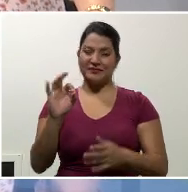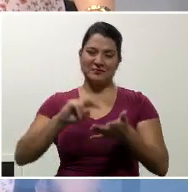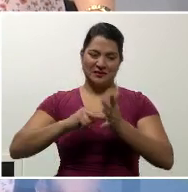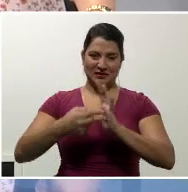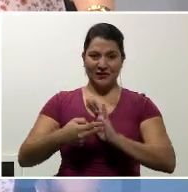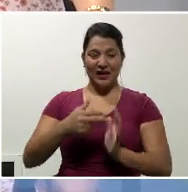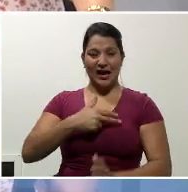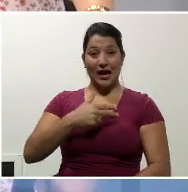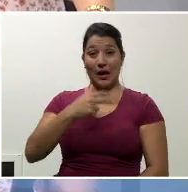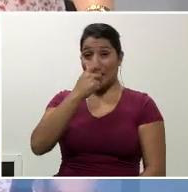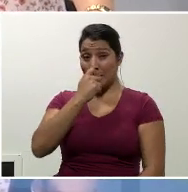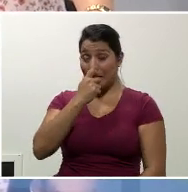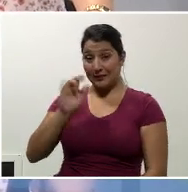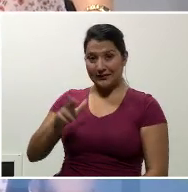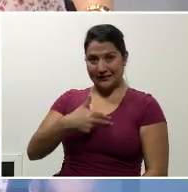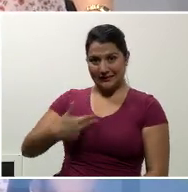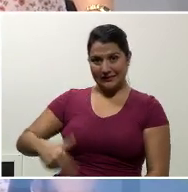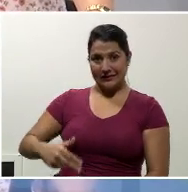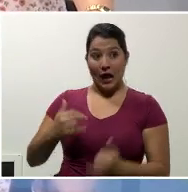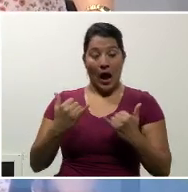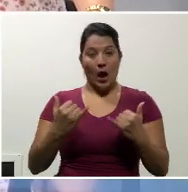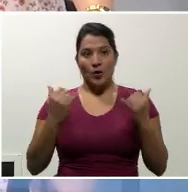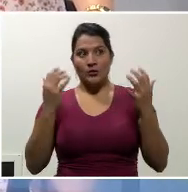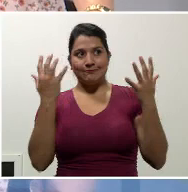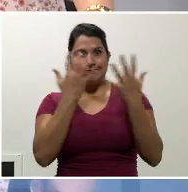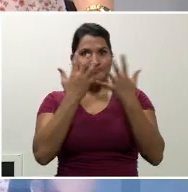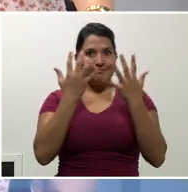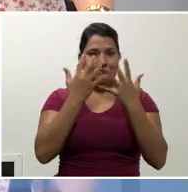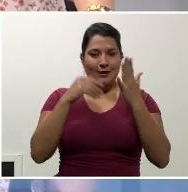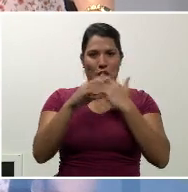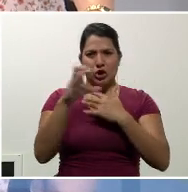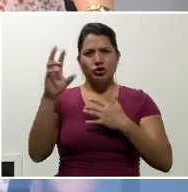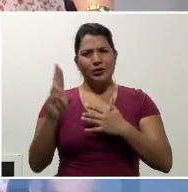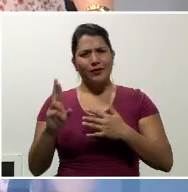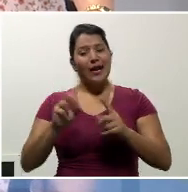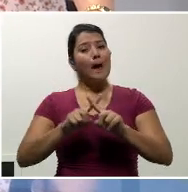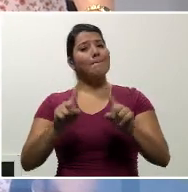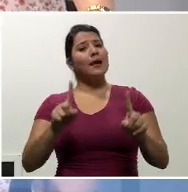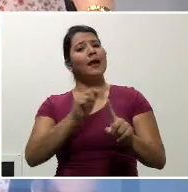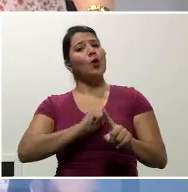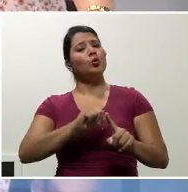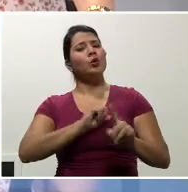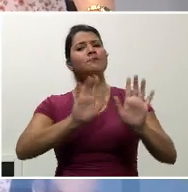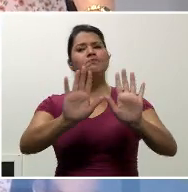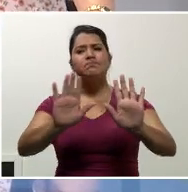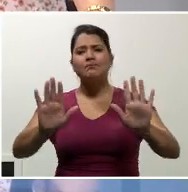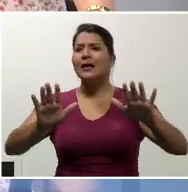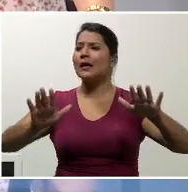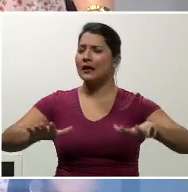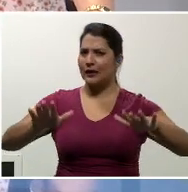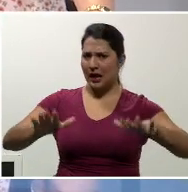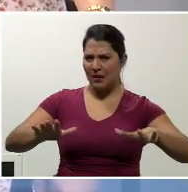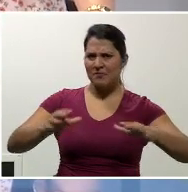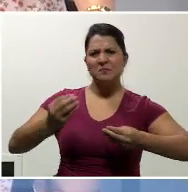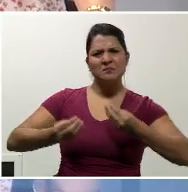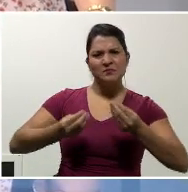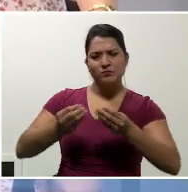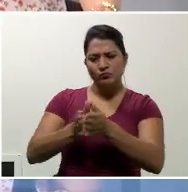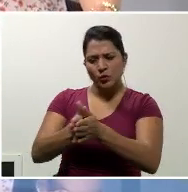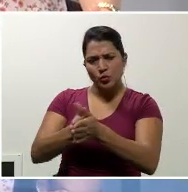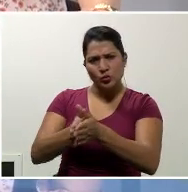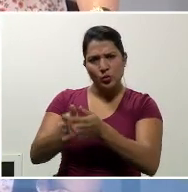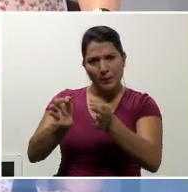población costarricense. Por esta razón, las autoridades piden mantener la calma, reforzar el lavado de manos e informarse en